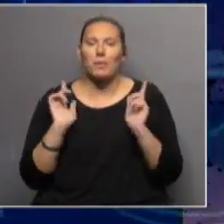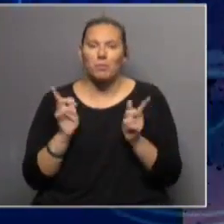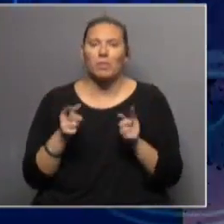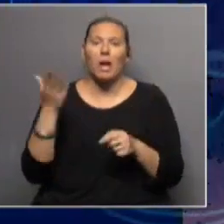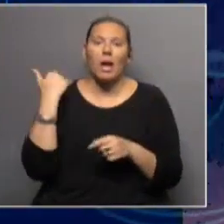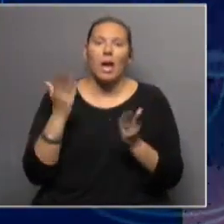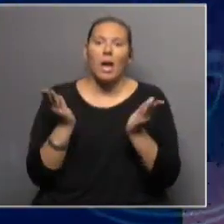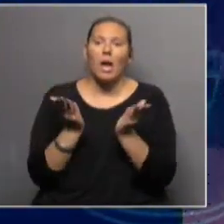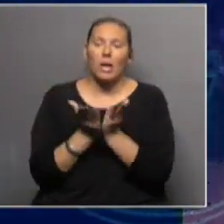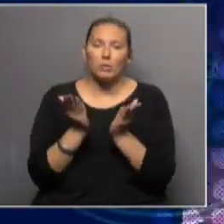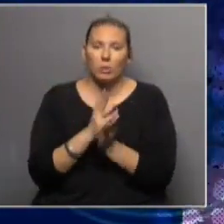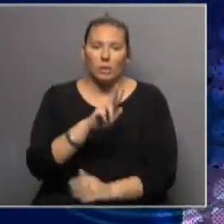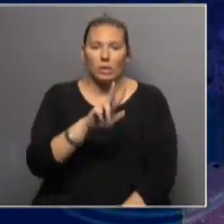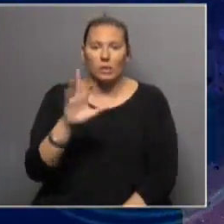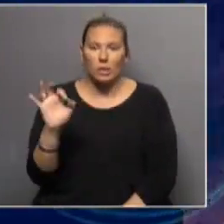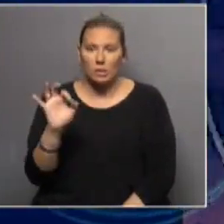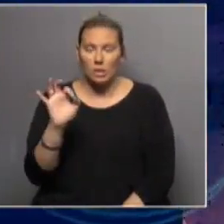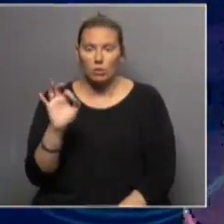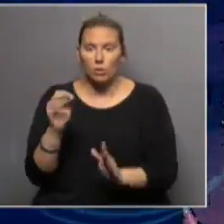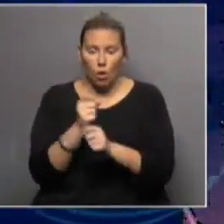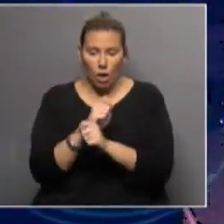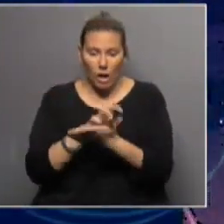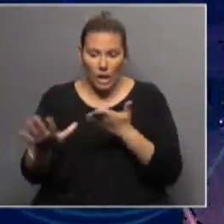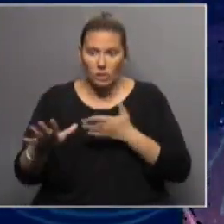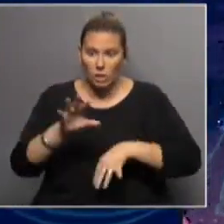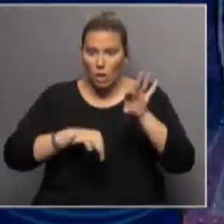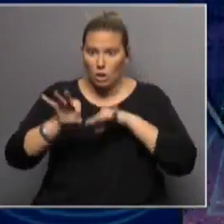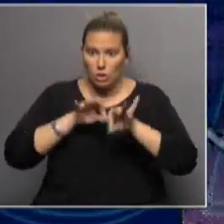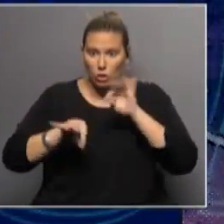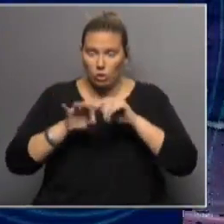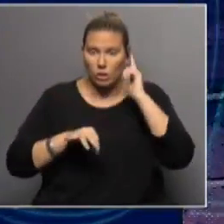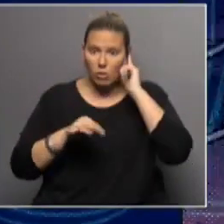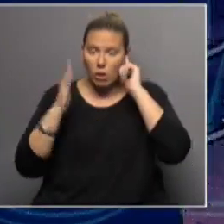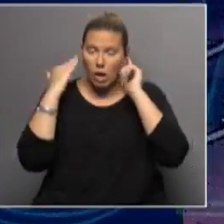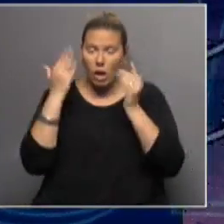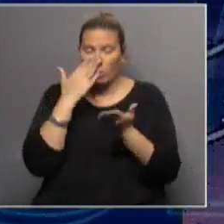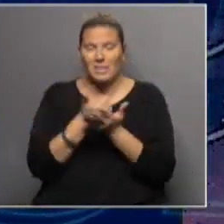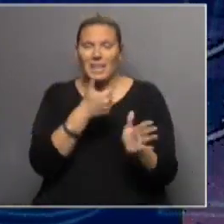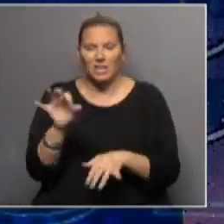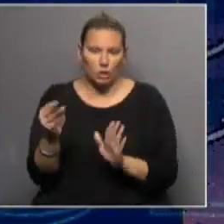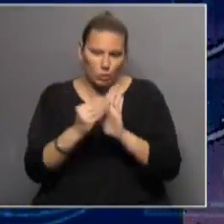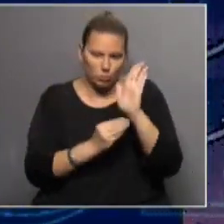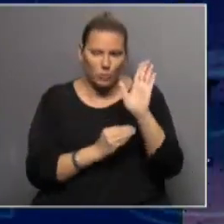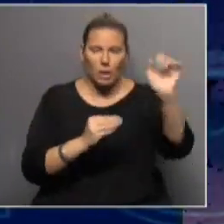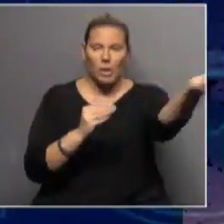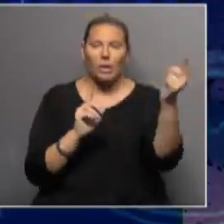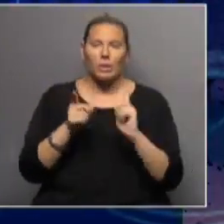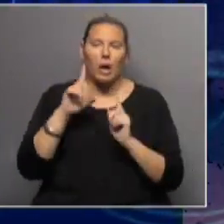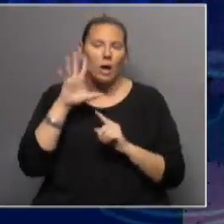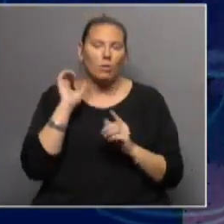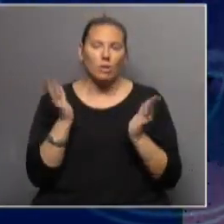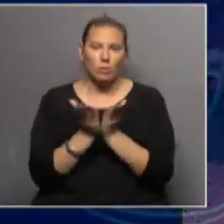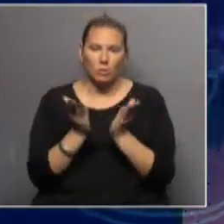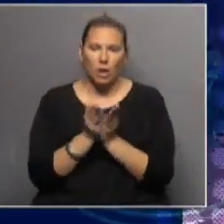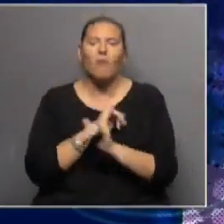estudiantes, que iba a haber 300 cupos gratuitos por sorteo. Se anotaron 600. Y al final me hizo acordar un poco, hablando también de estudiantes, a